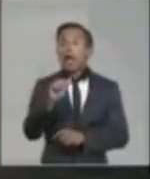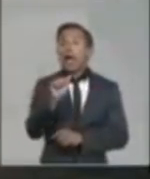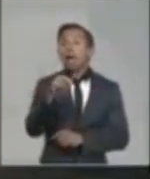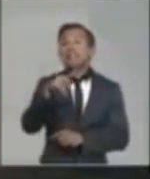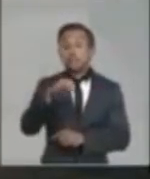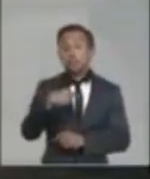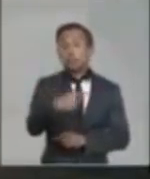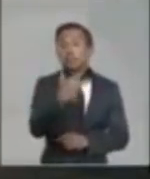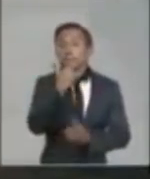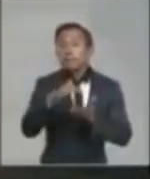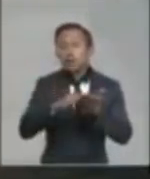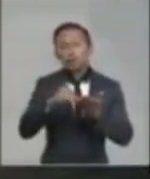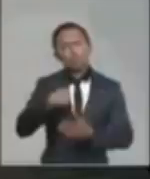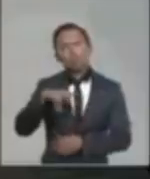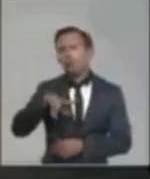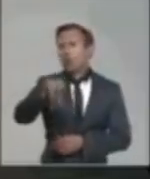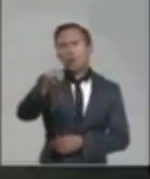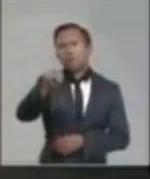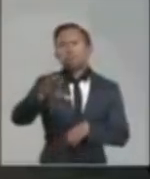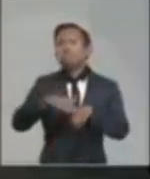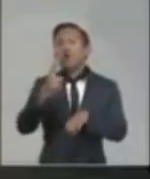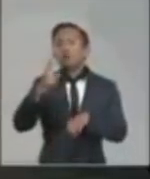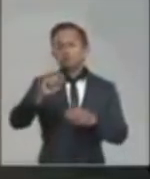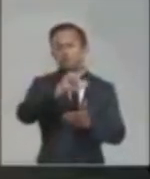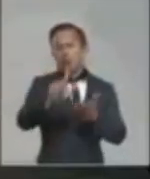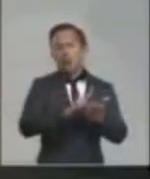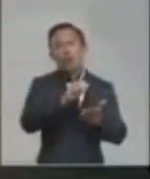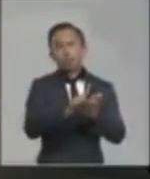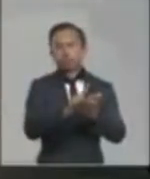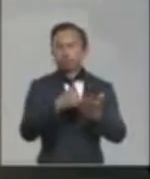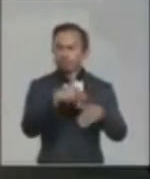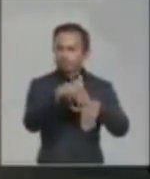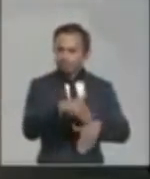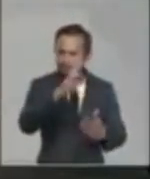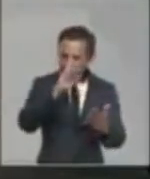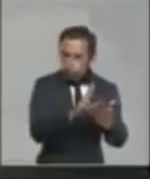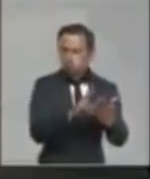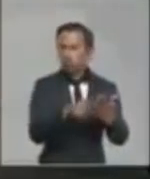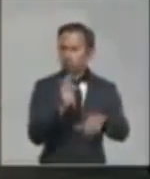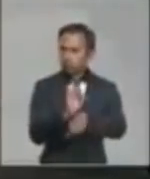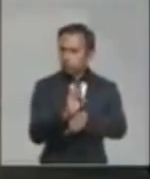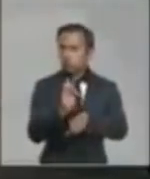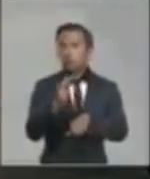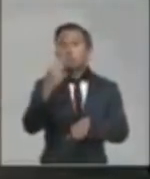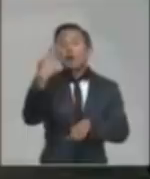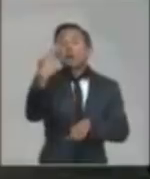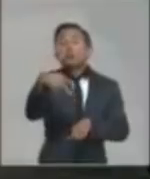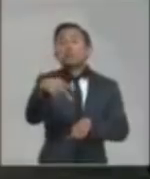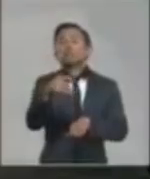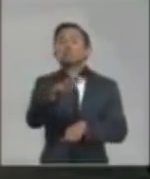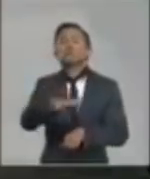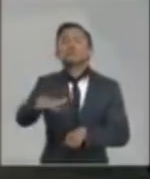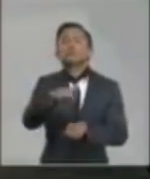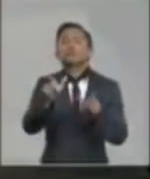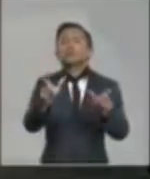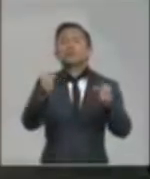a la amnistía por respeto a la ley, que es el bien, por respeto a tu seguridad, que es el bien, por respeto